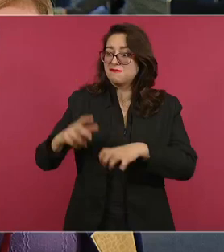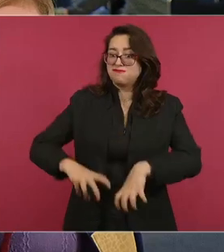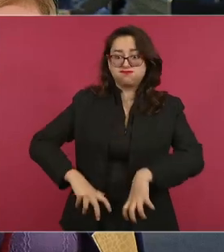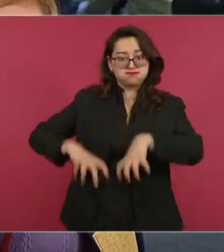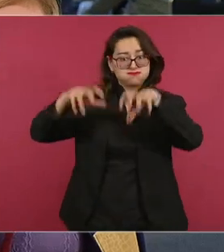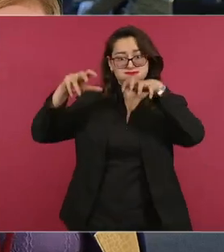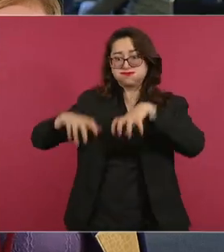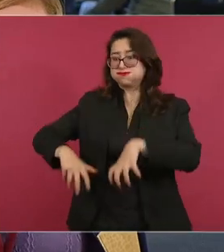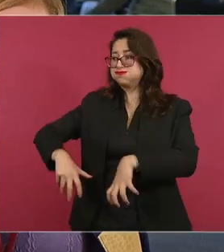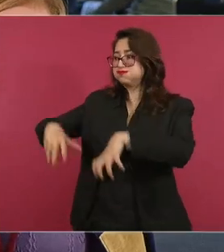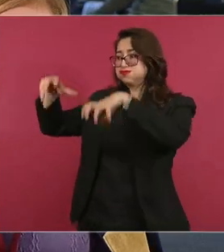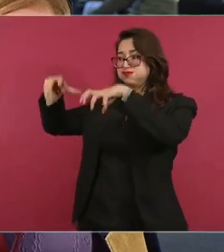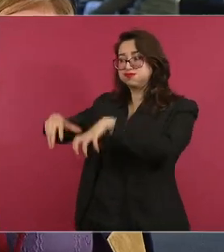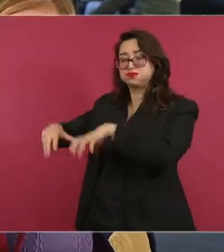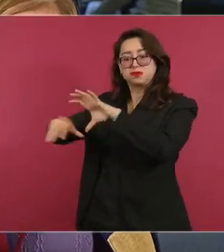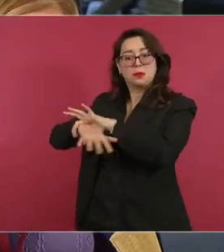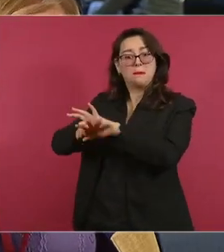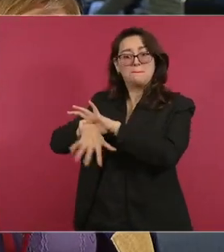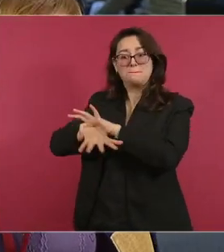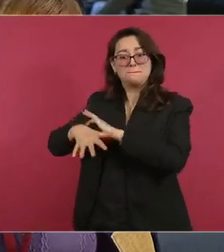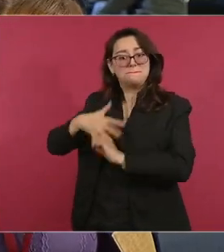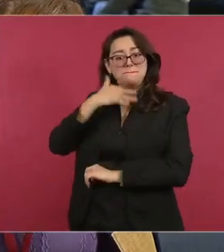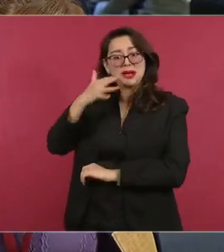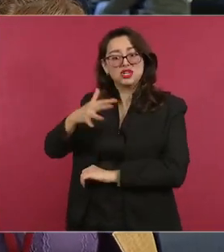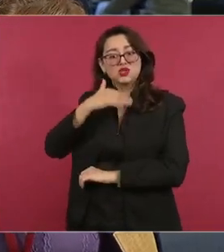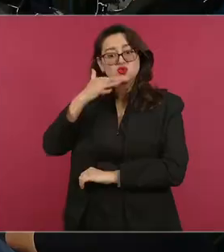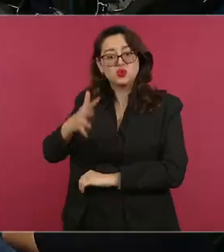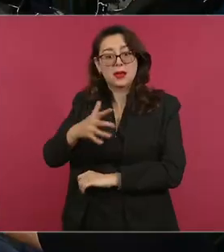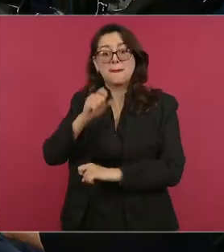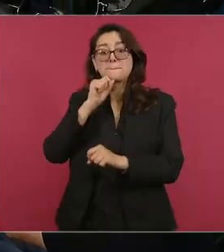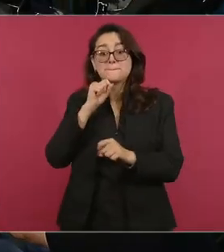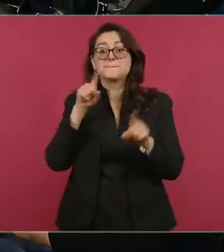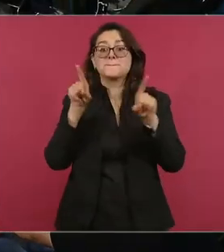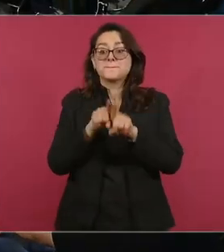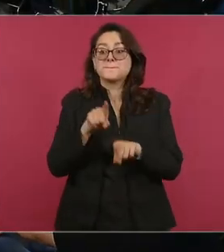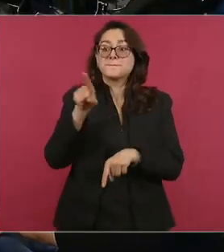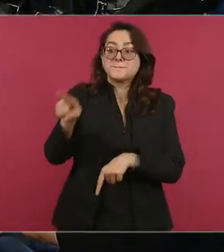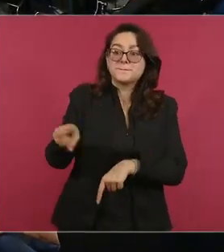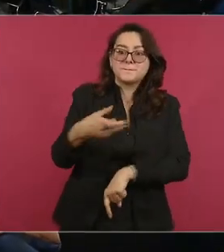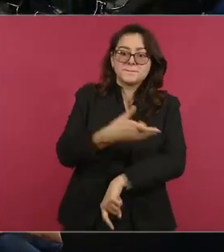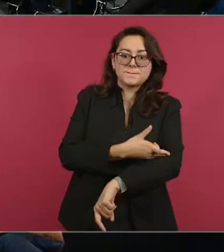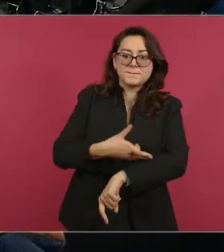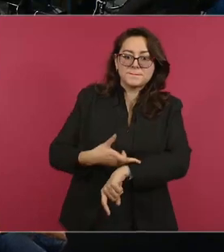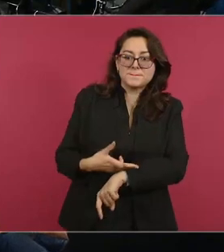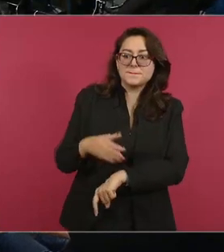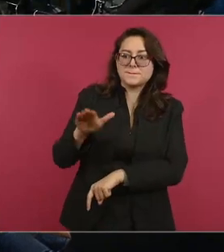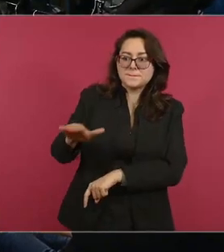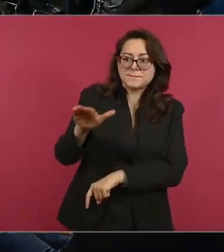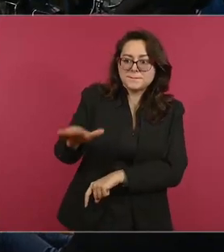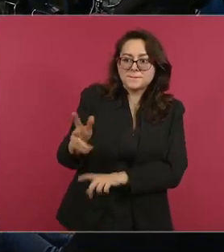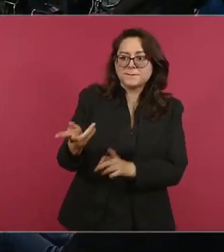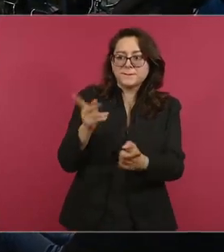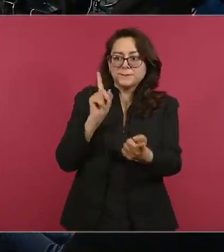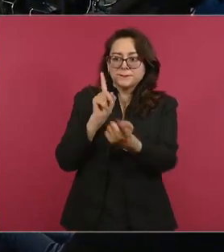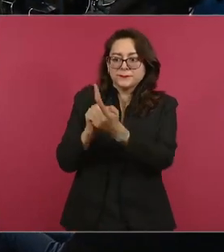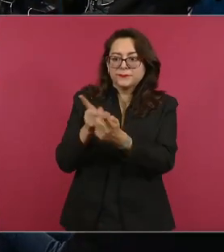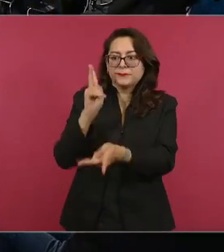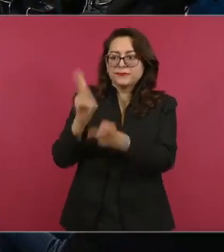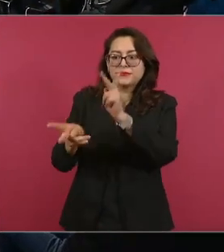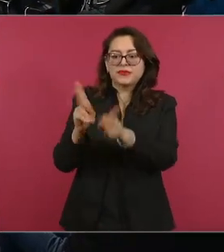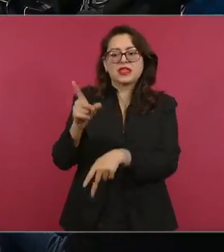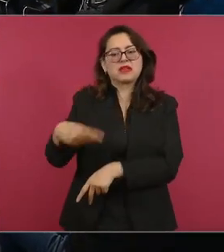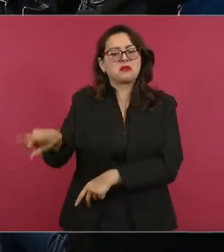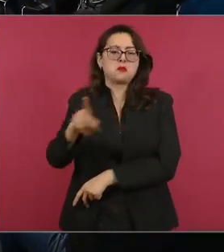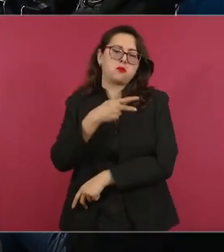Y también tuve la oportunidad de platicar con una familia que ya de por sí la estaba pasando muy mal desde antes del huracán